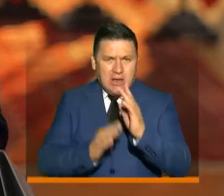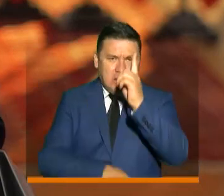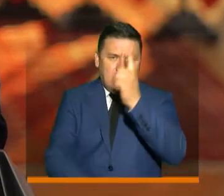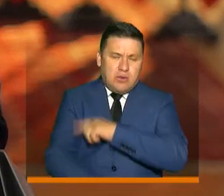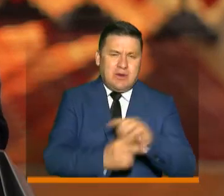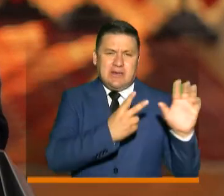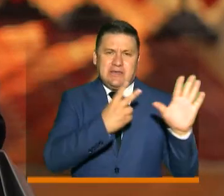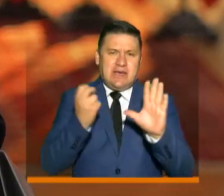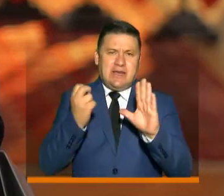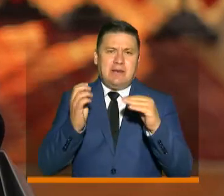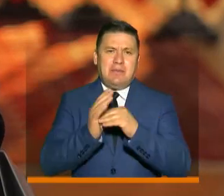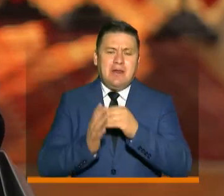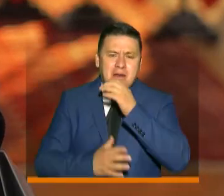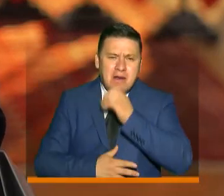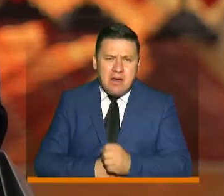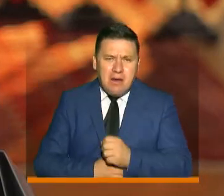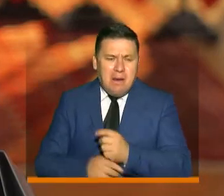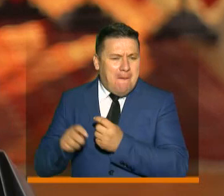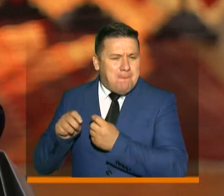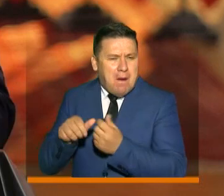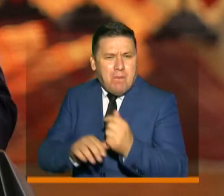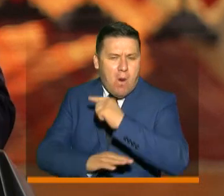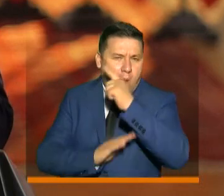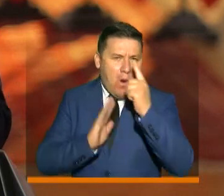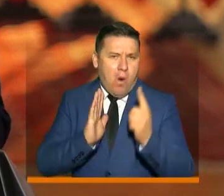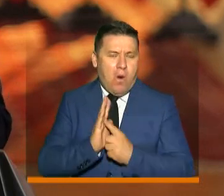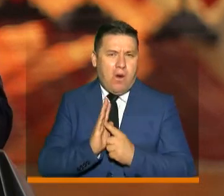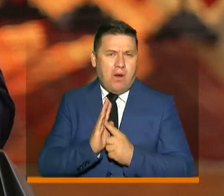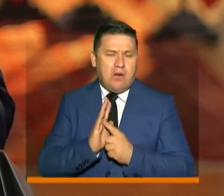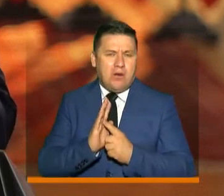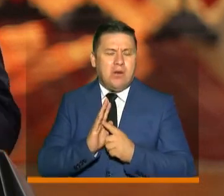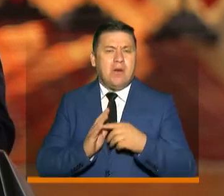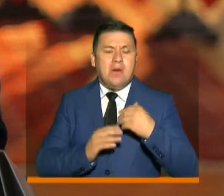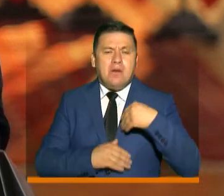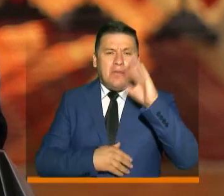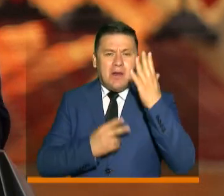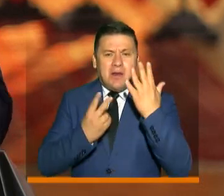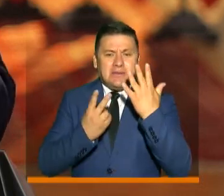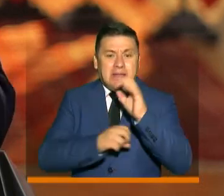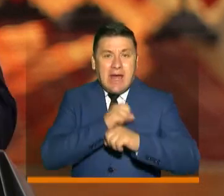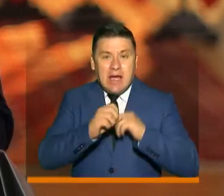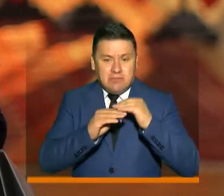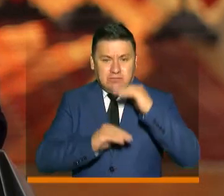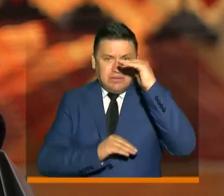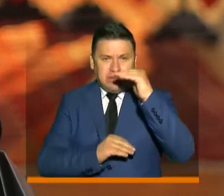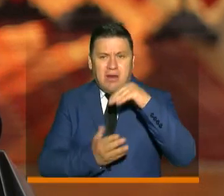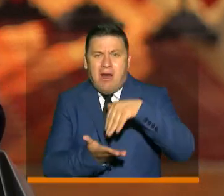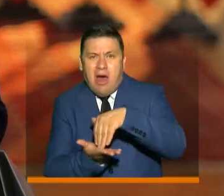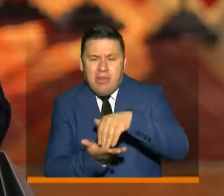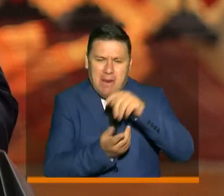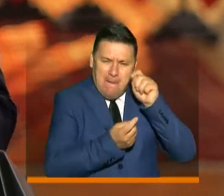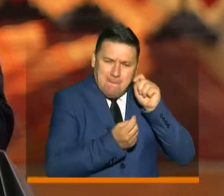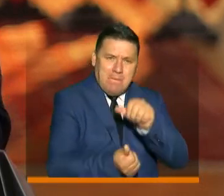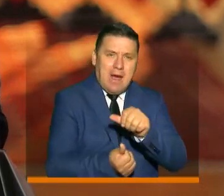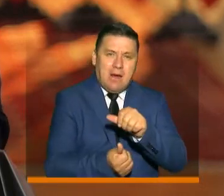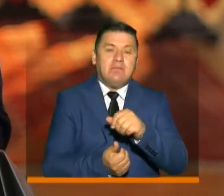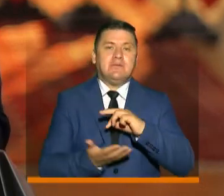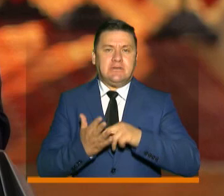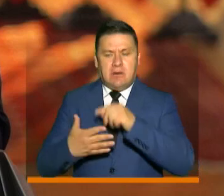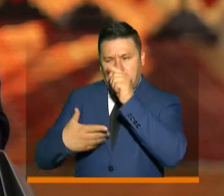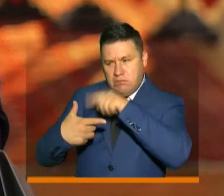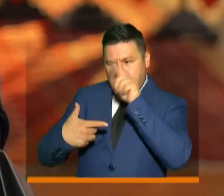1.700.000 adultos mayores y logrando la cobertura universal de mayores de 70 años en vulnerabilidad así lo